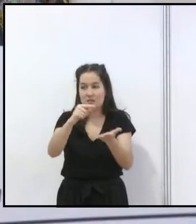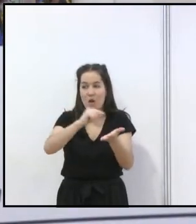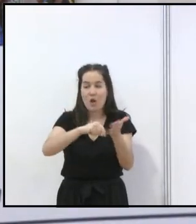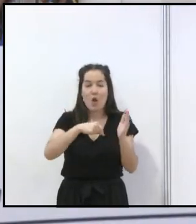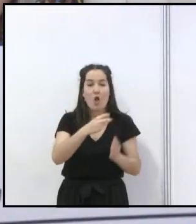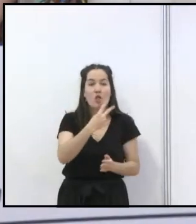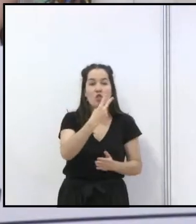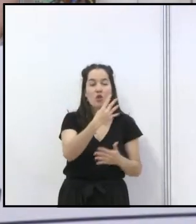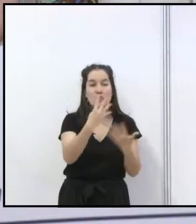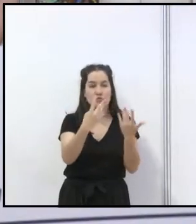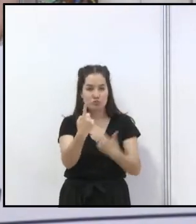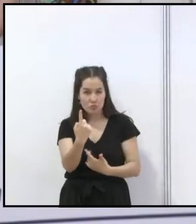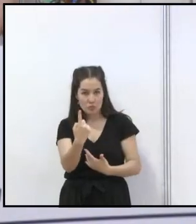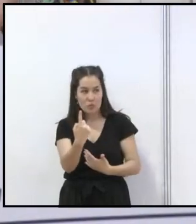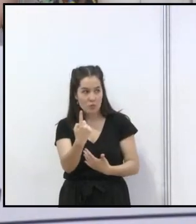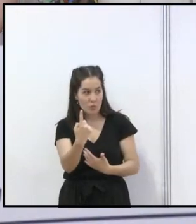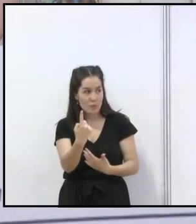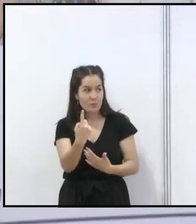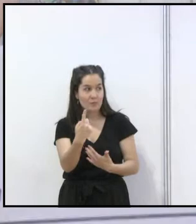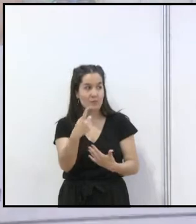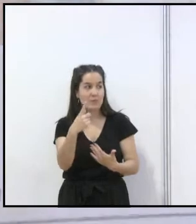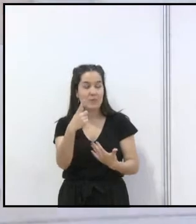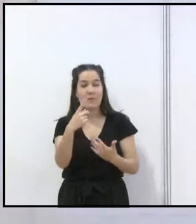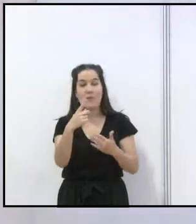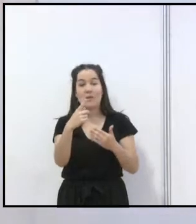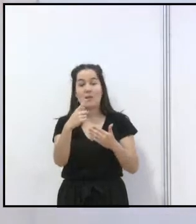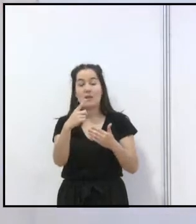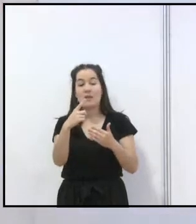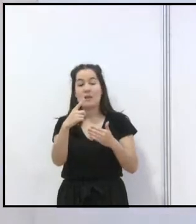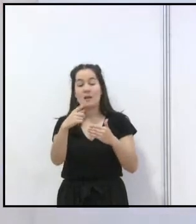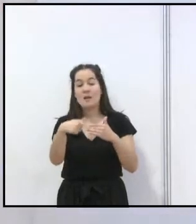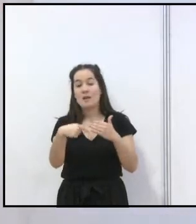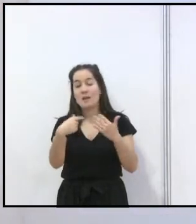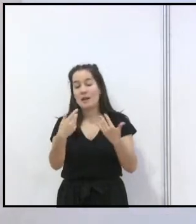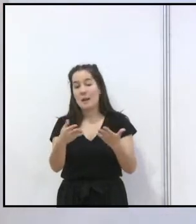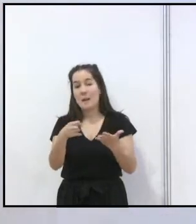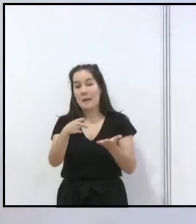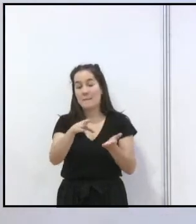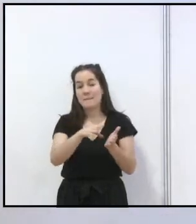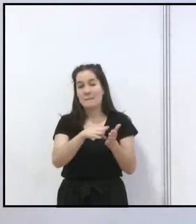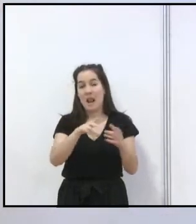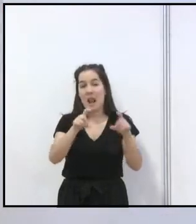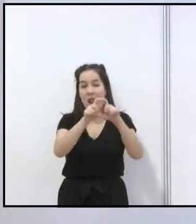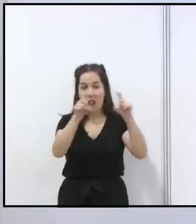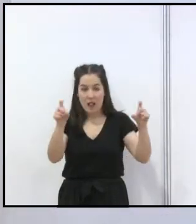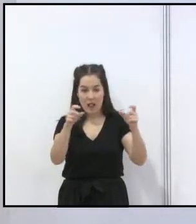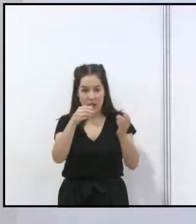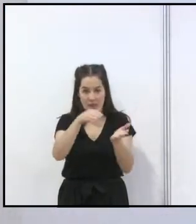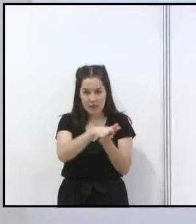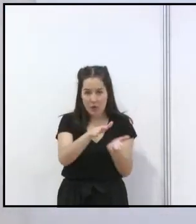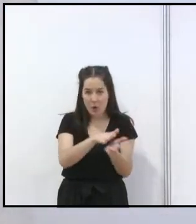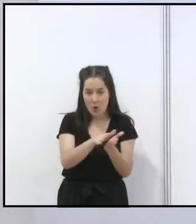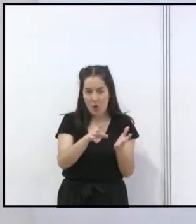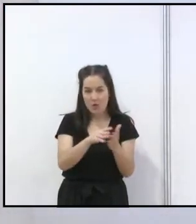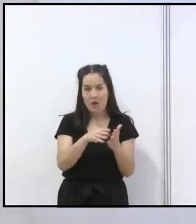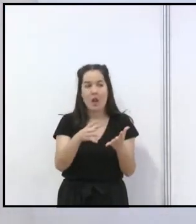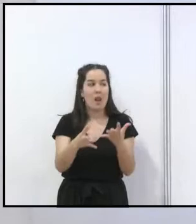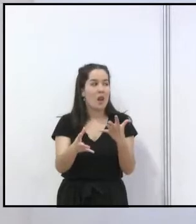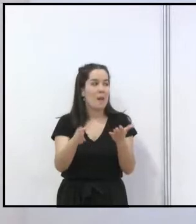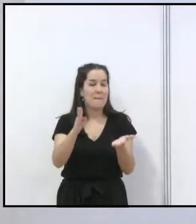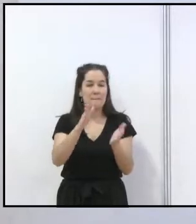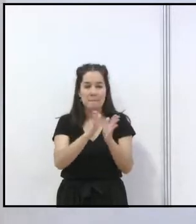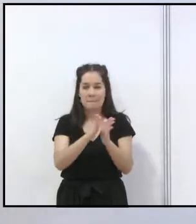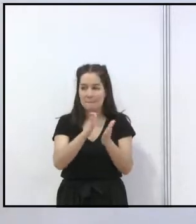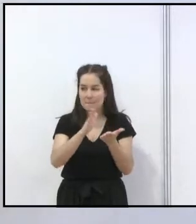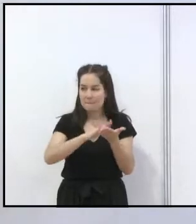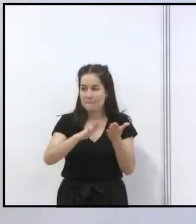291, después hacemos un picnic detrás de Páginas de Espuma, que consiste en comida de traje, cada uno lleva